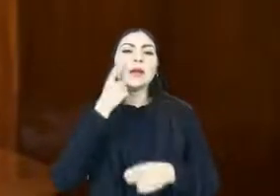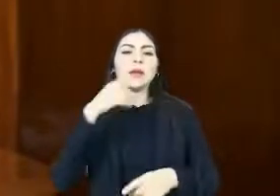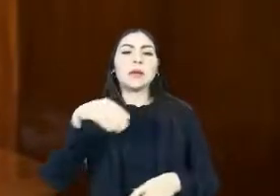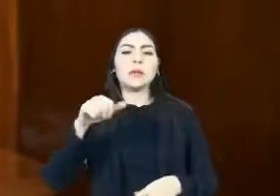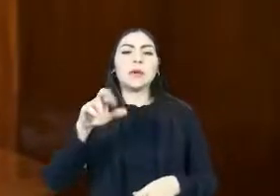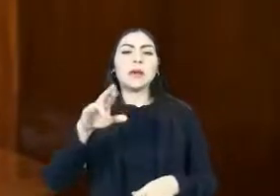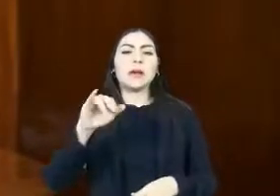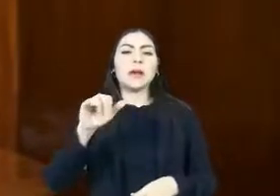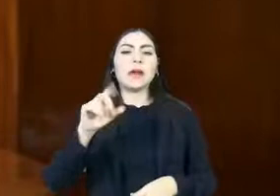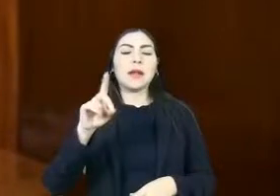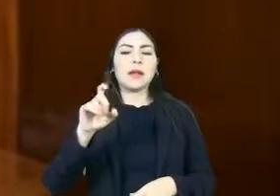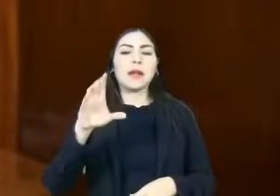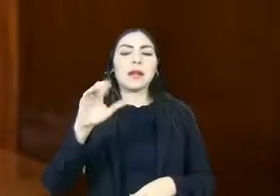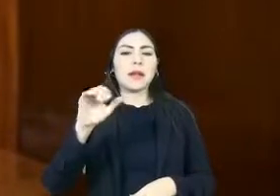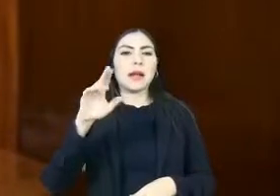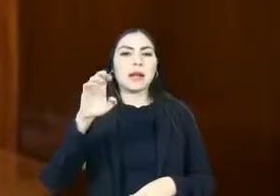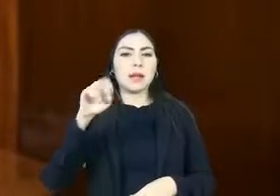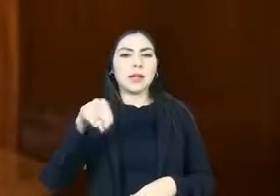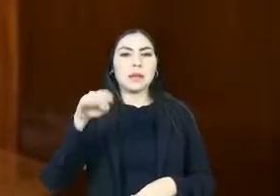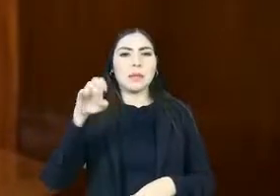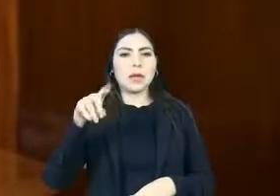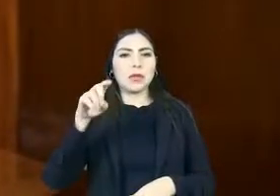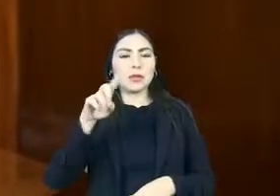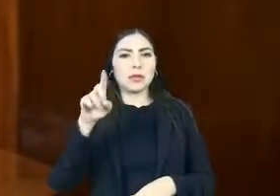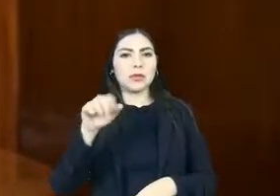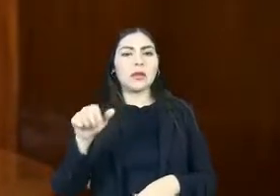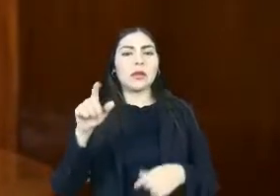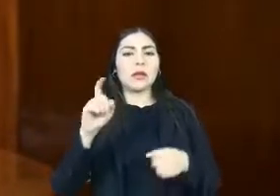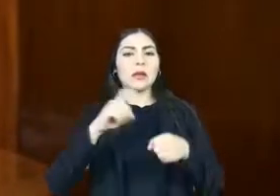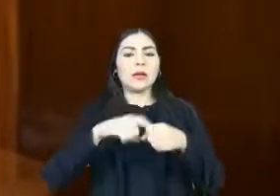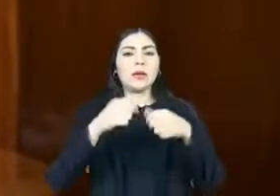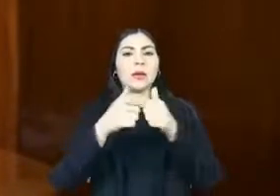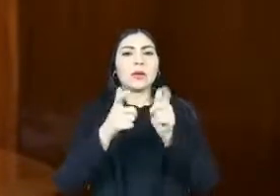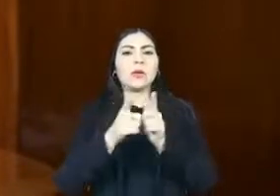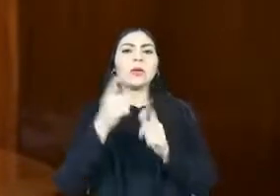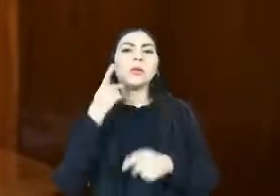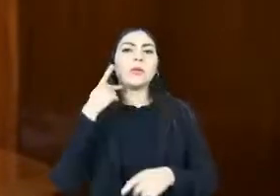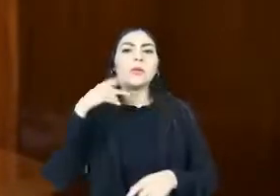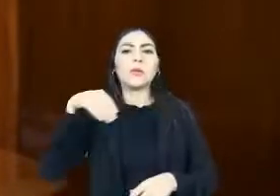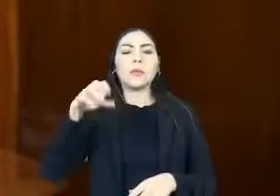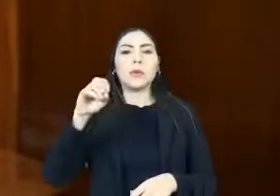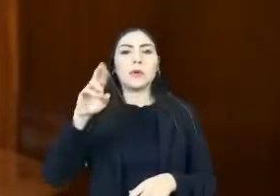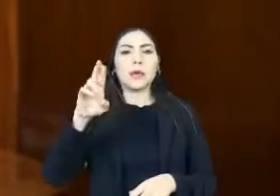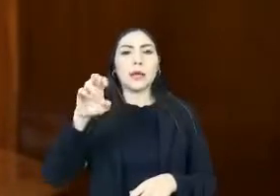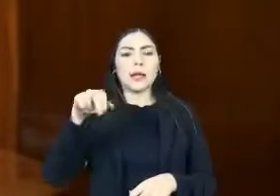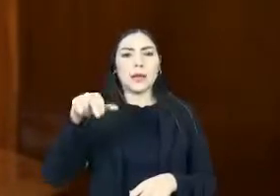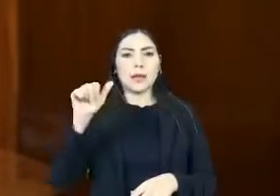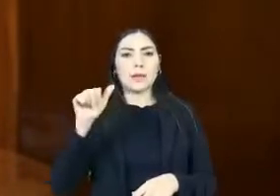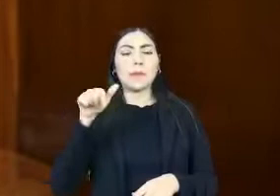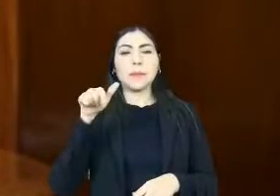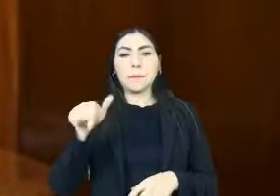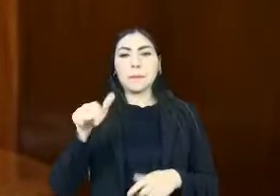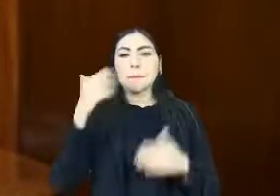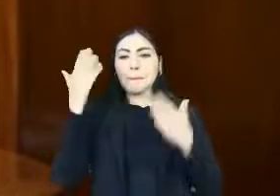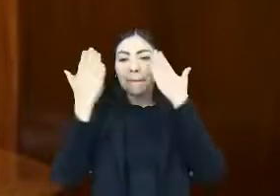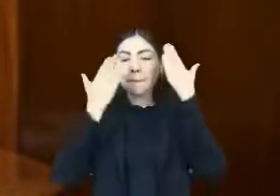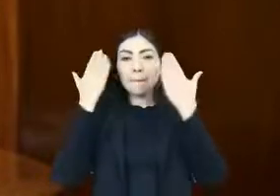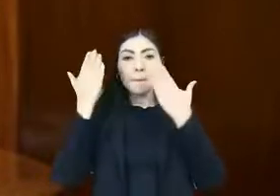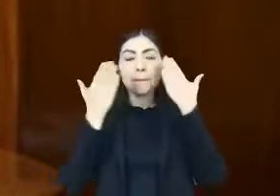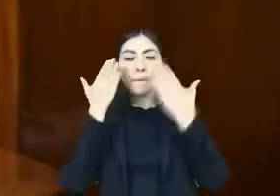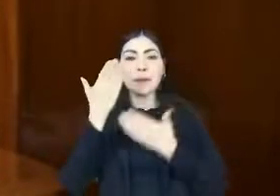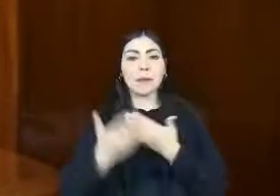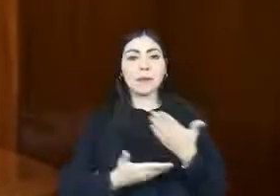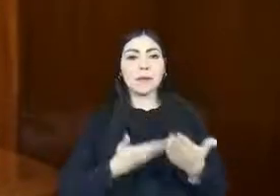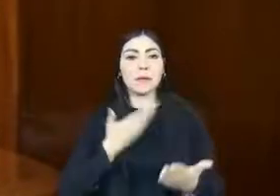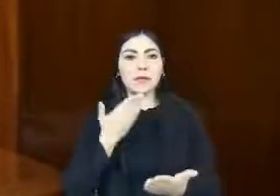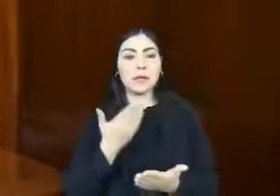de la Rosa Mendoza En nombre del grupo parlamentario del partido de morena realizado el estudio de la iniciativa con